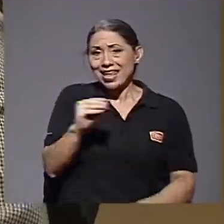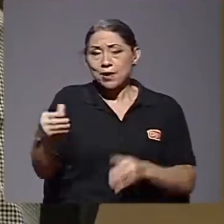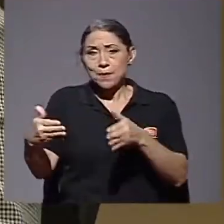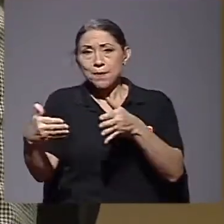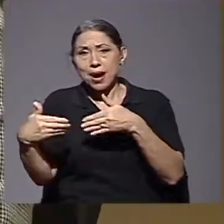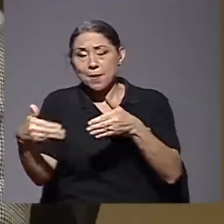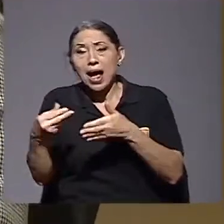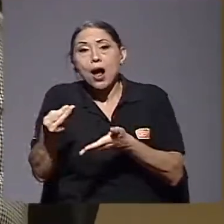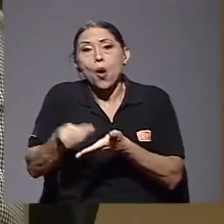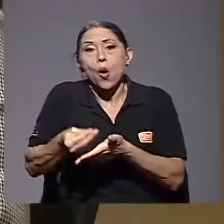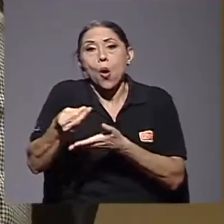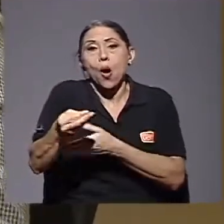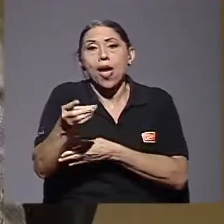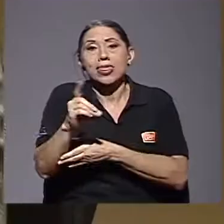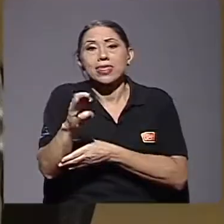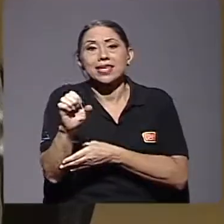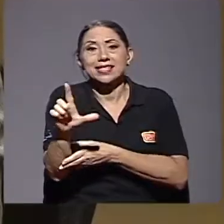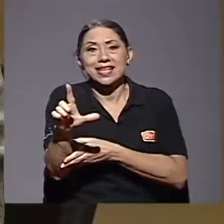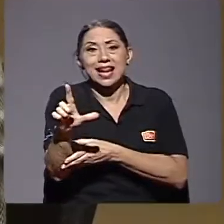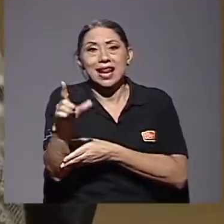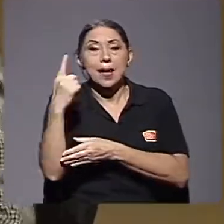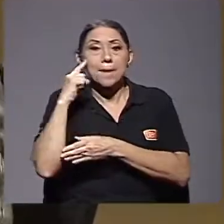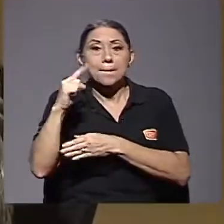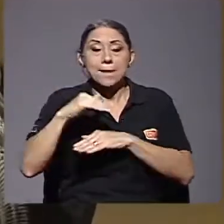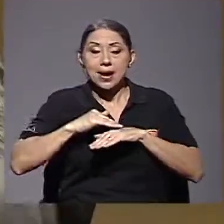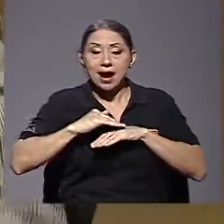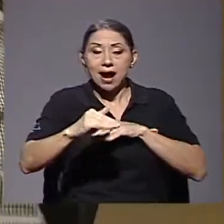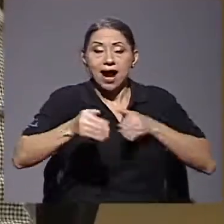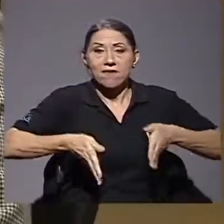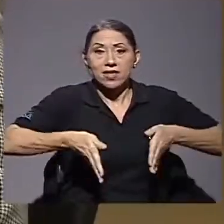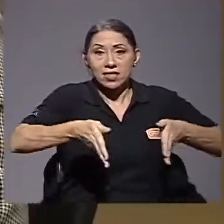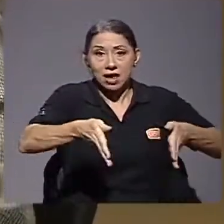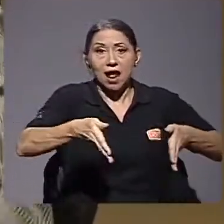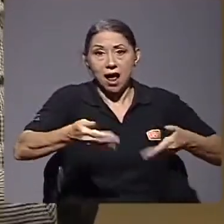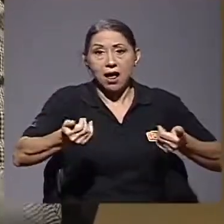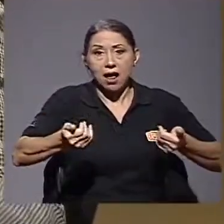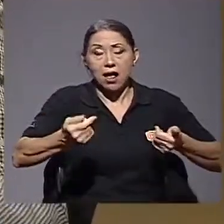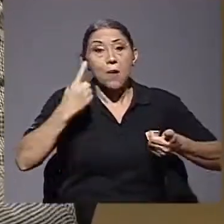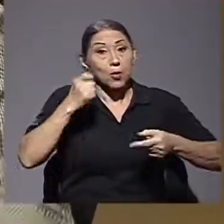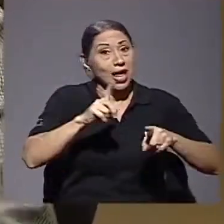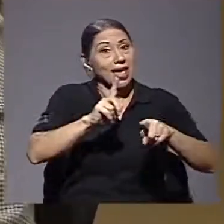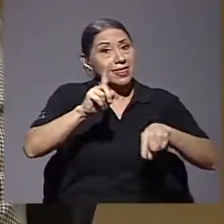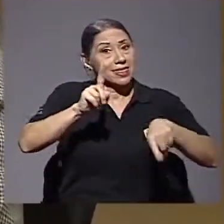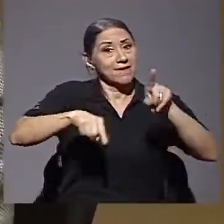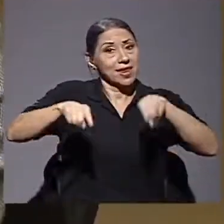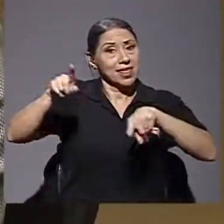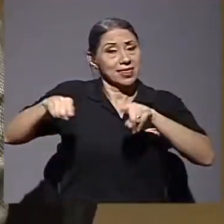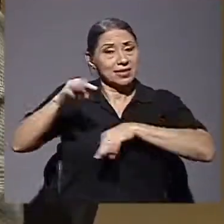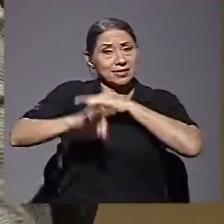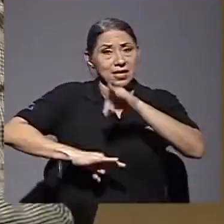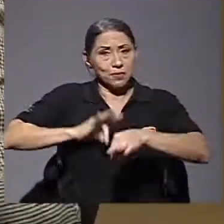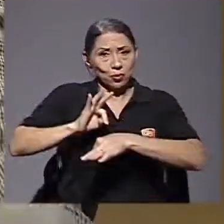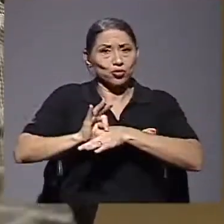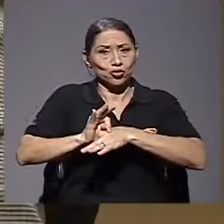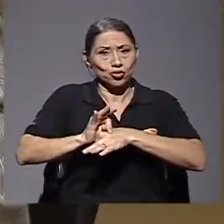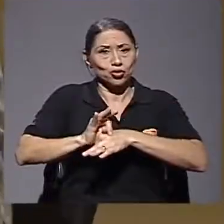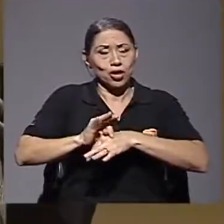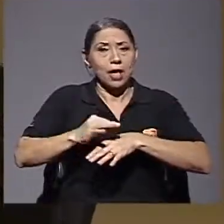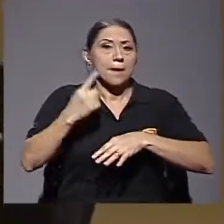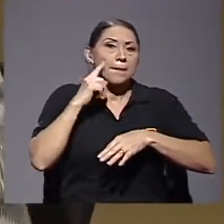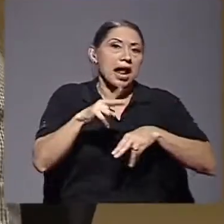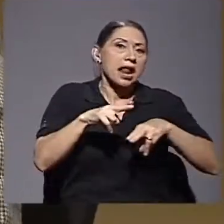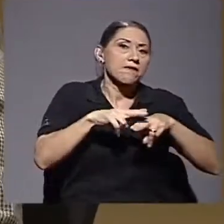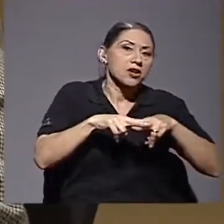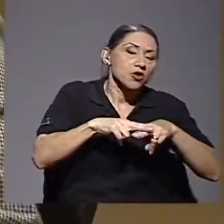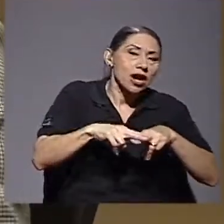importan el diésel de carretera, porque hay diferentes tipos de diésel para que se permite para